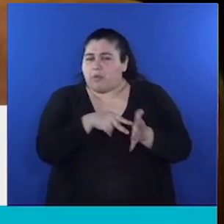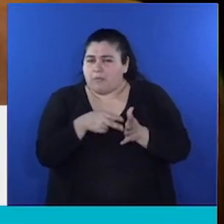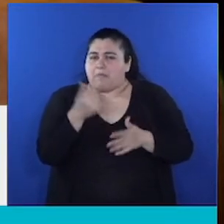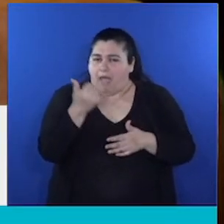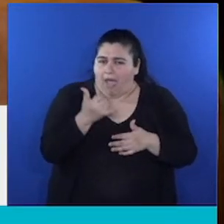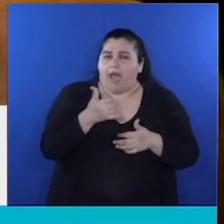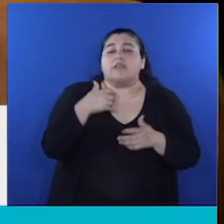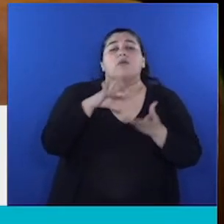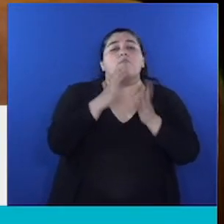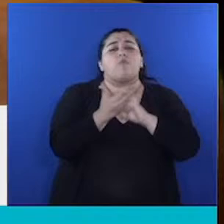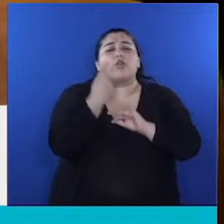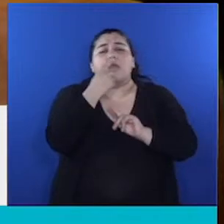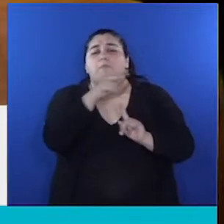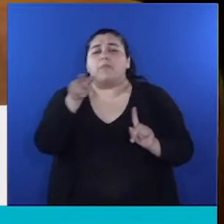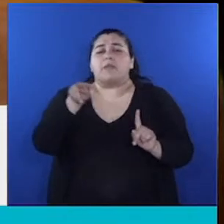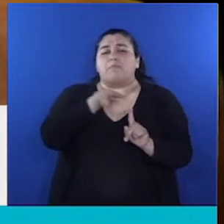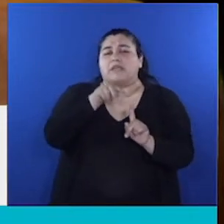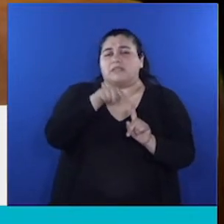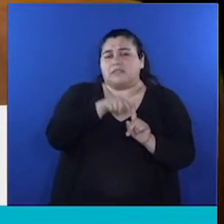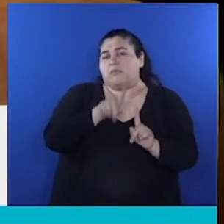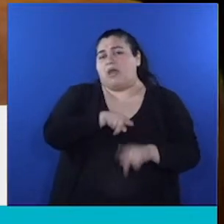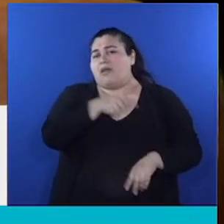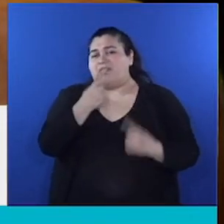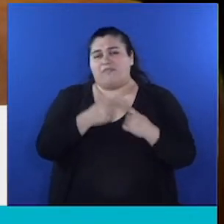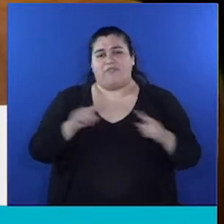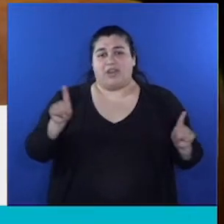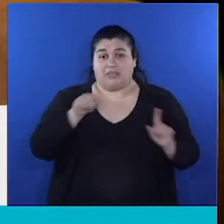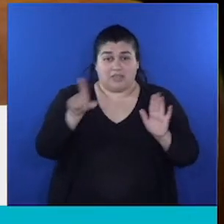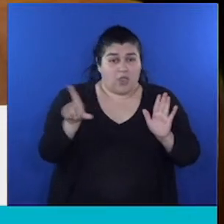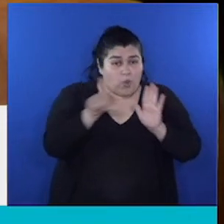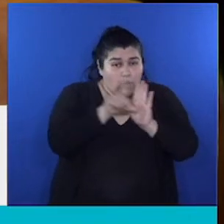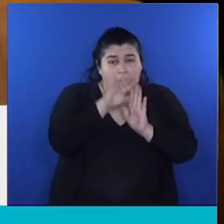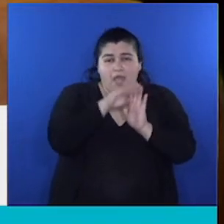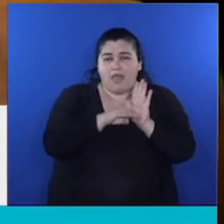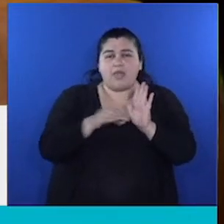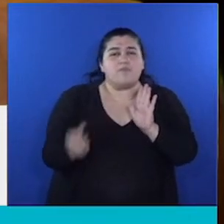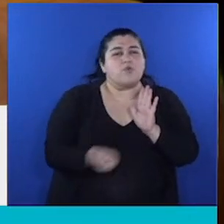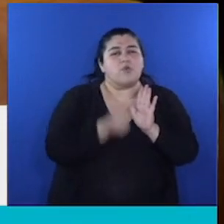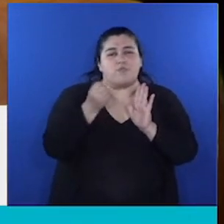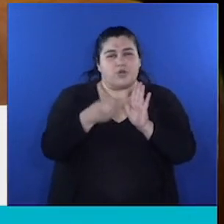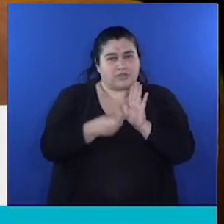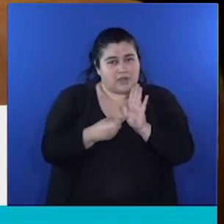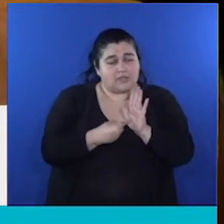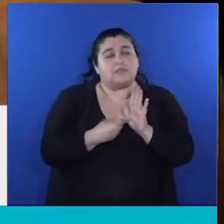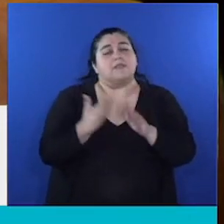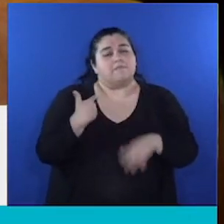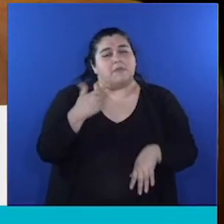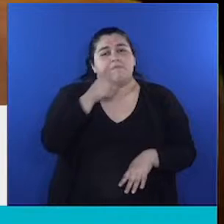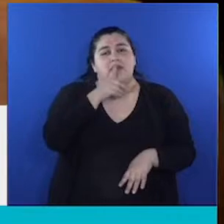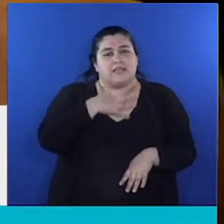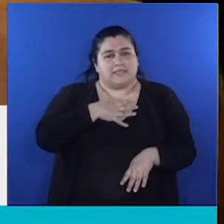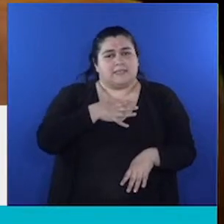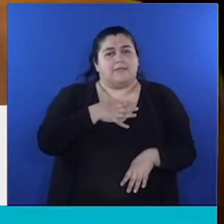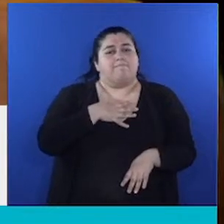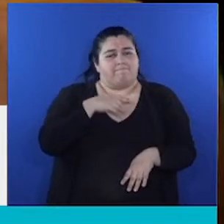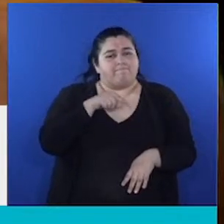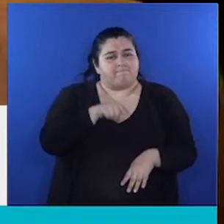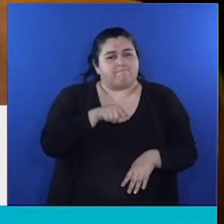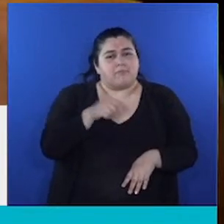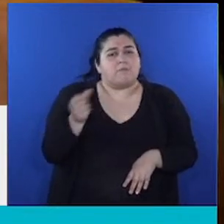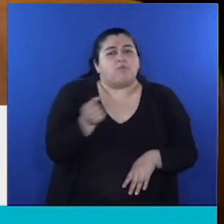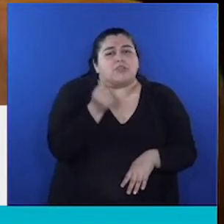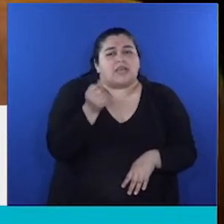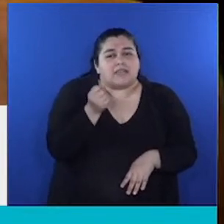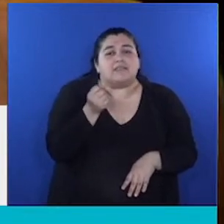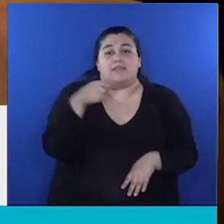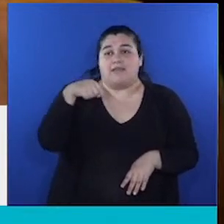otra perspectiva. Es una ley muy importante y por eso también me parece que es muy trascendente que desde esta Cámara y